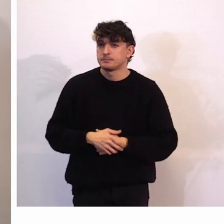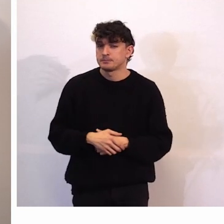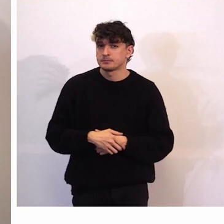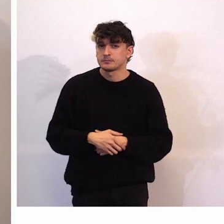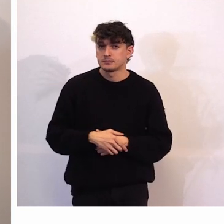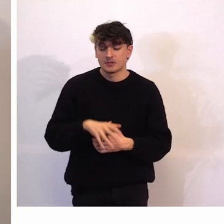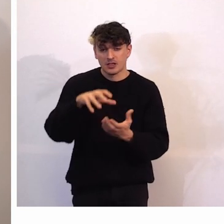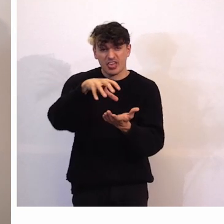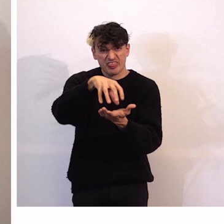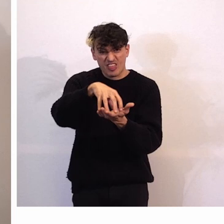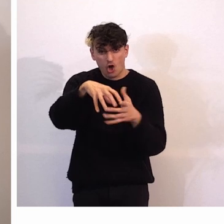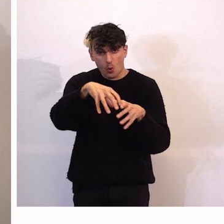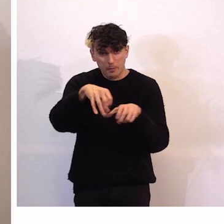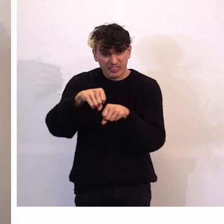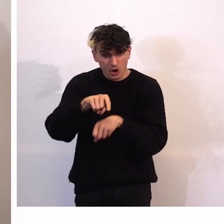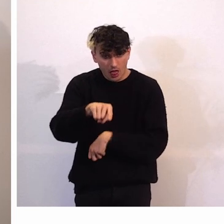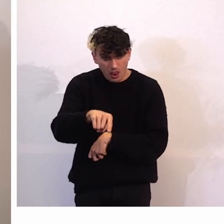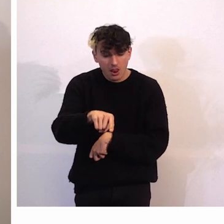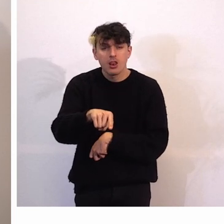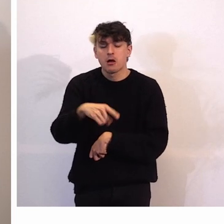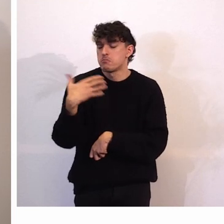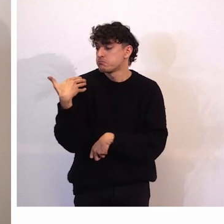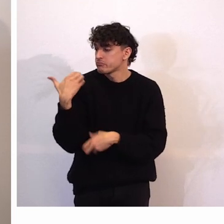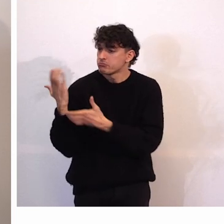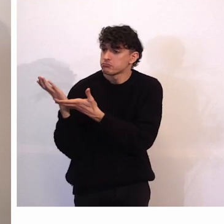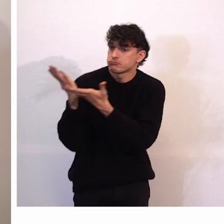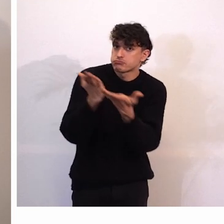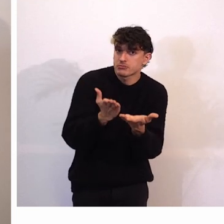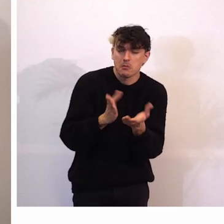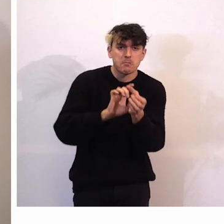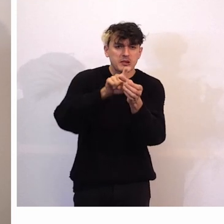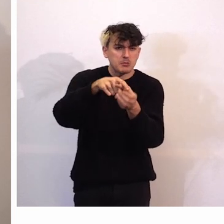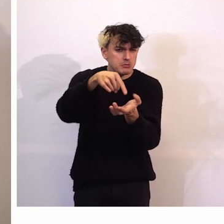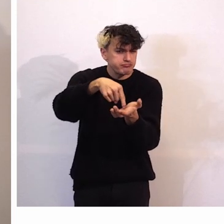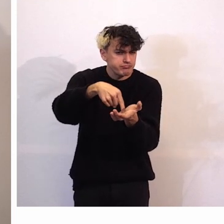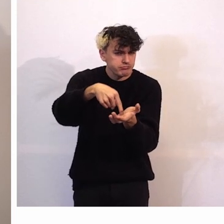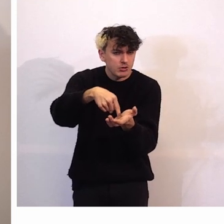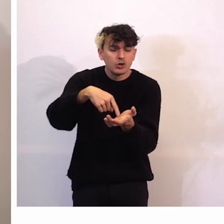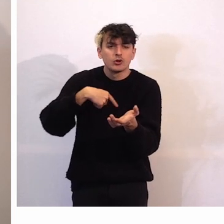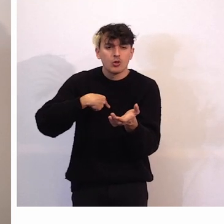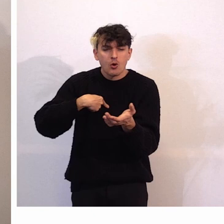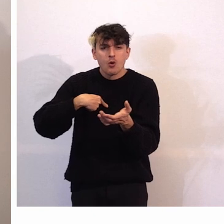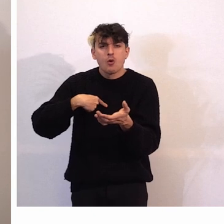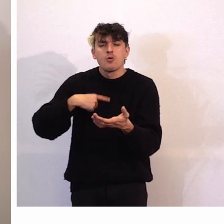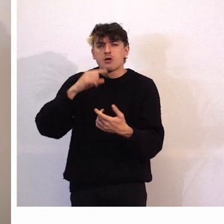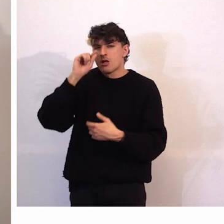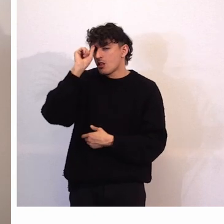desde el centro ocupacional. Y fui adquiriendo las habilidades necesarias